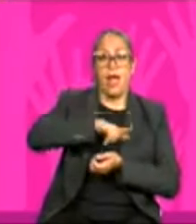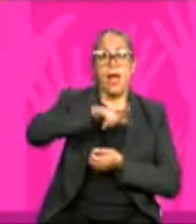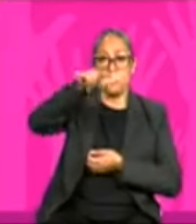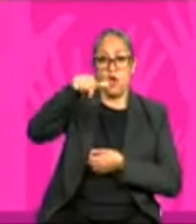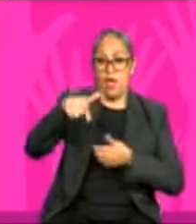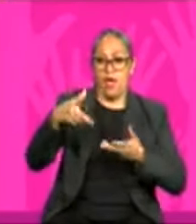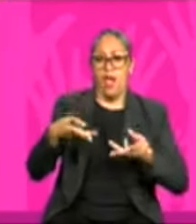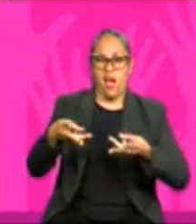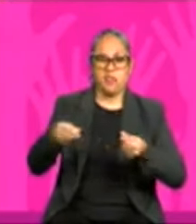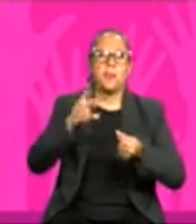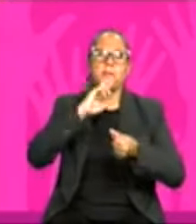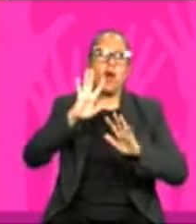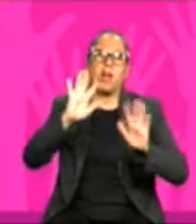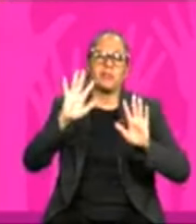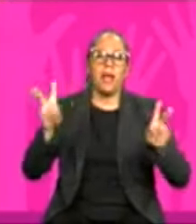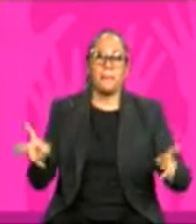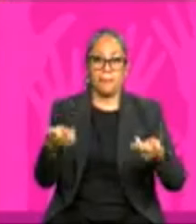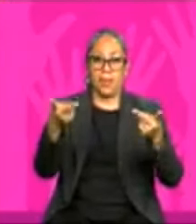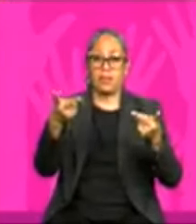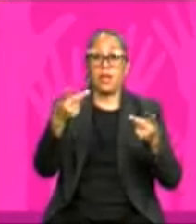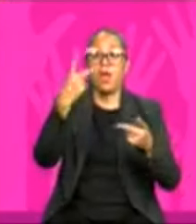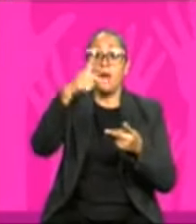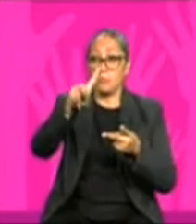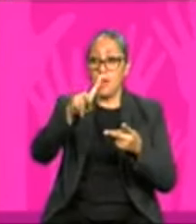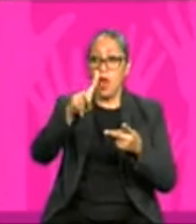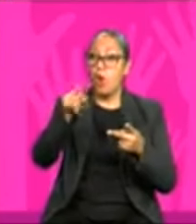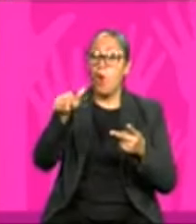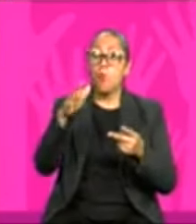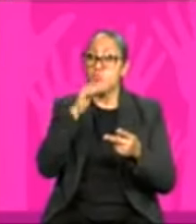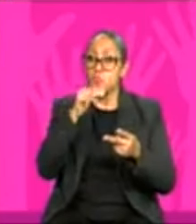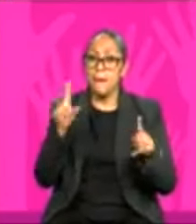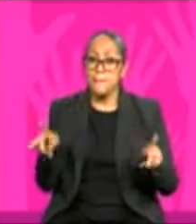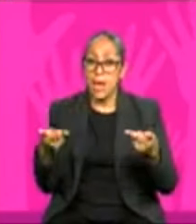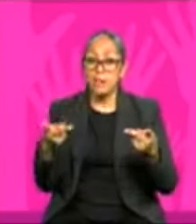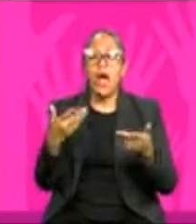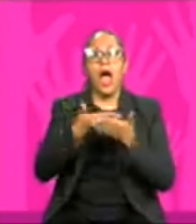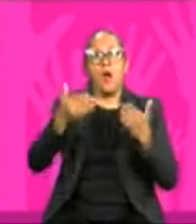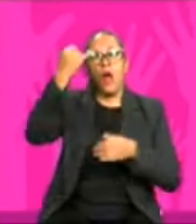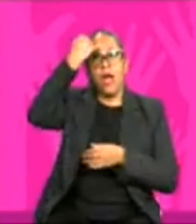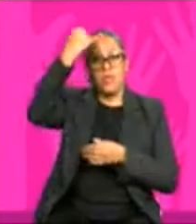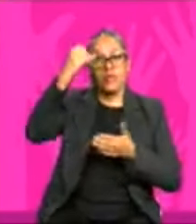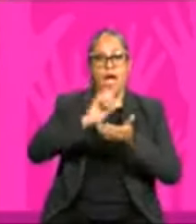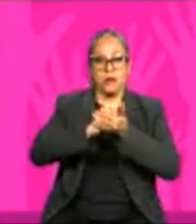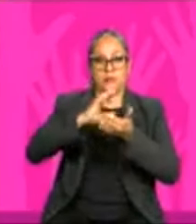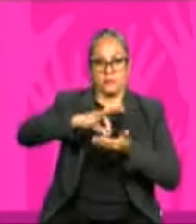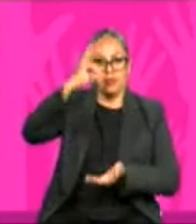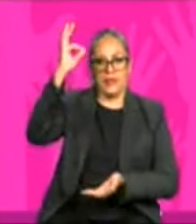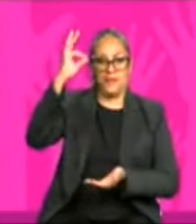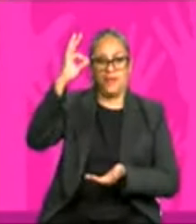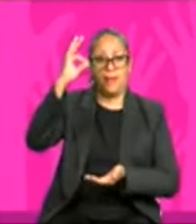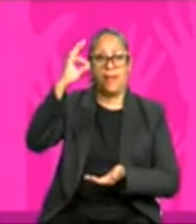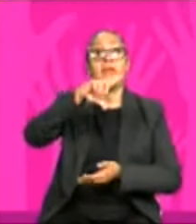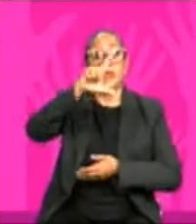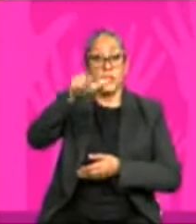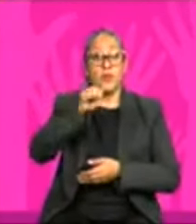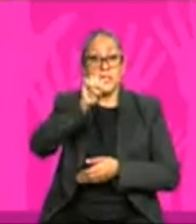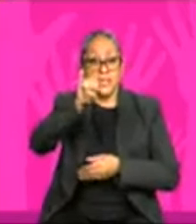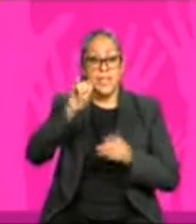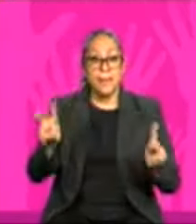mejor se iba a vender. Y cuando no se vendió, nos dijeron que lo iban a rifar. Y después el avión sí se